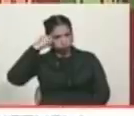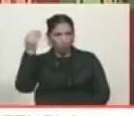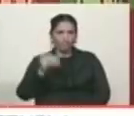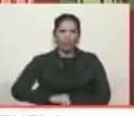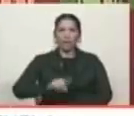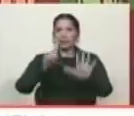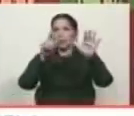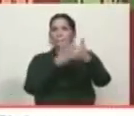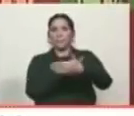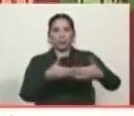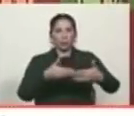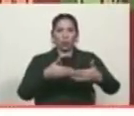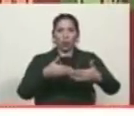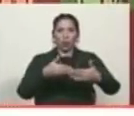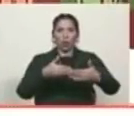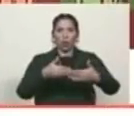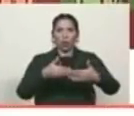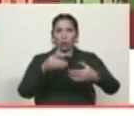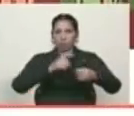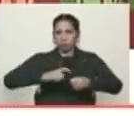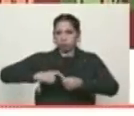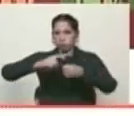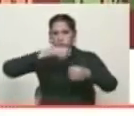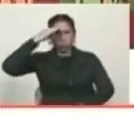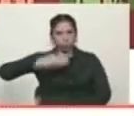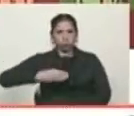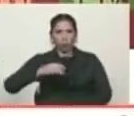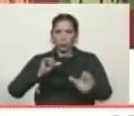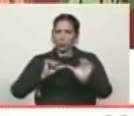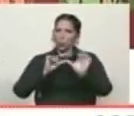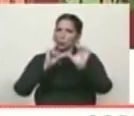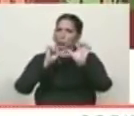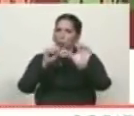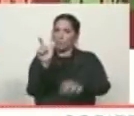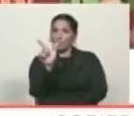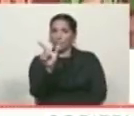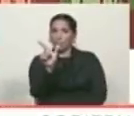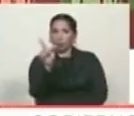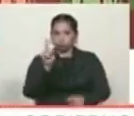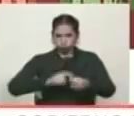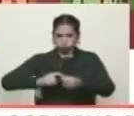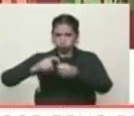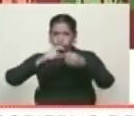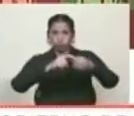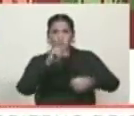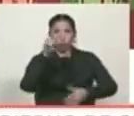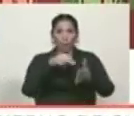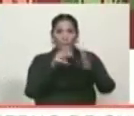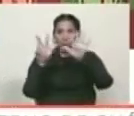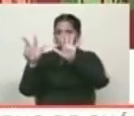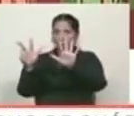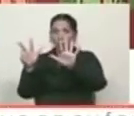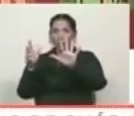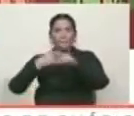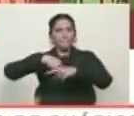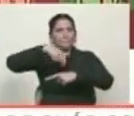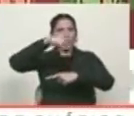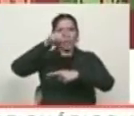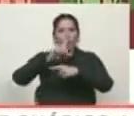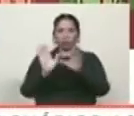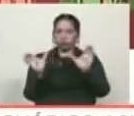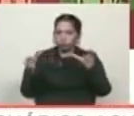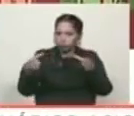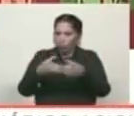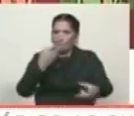de 6 millones de militantes mantiene actualmente el Partido Socialista Unido de Venezuela. Desde el 2008 es considerada la principal